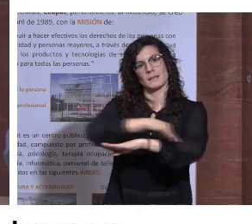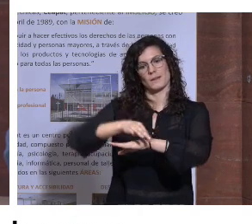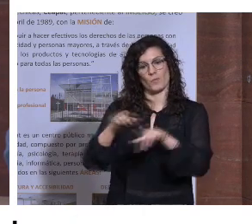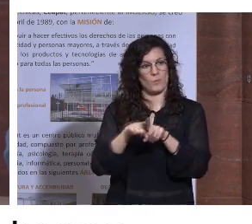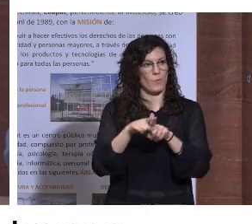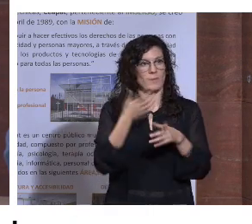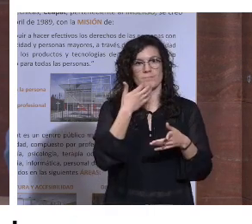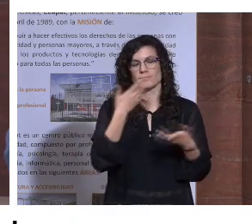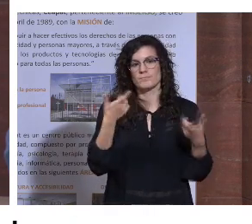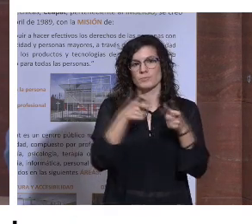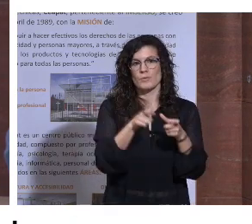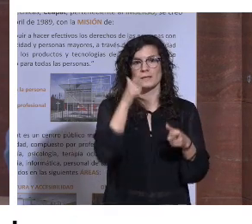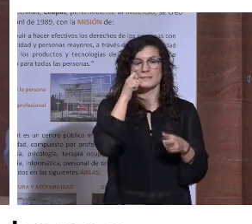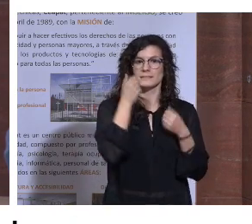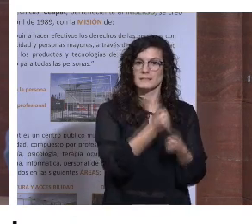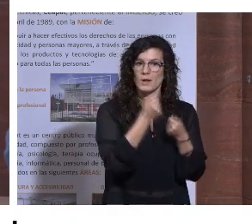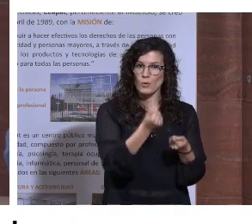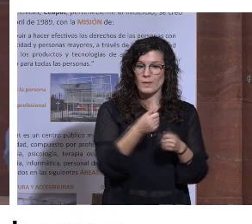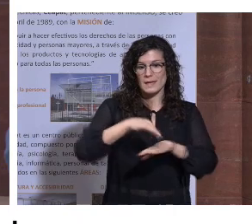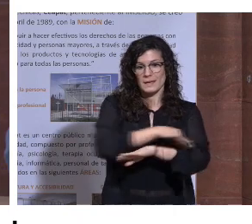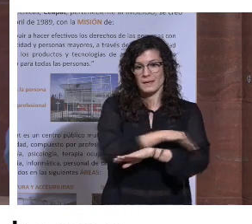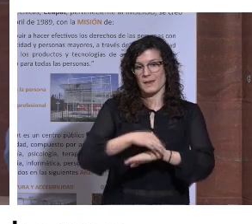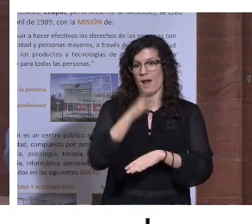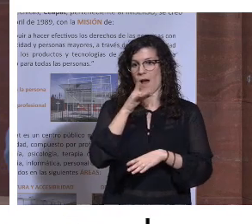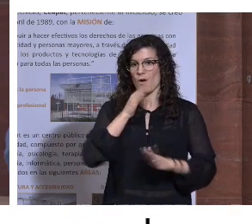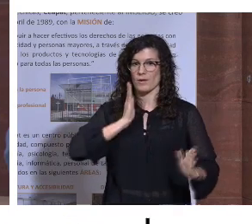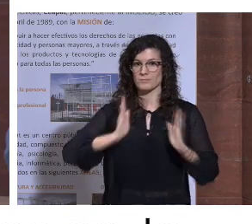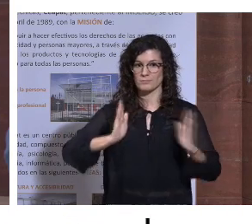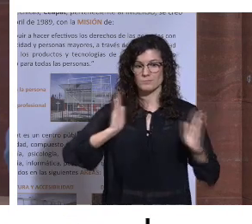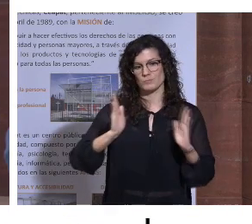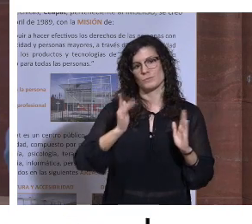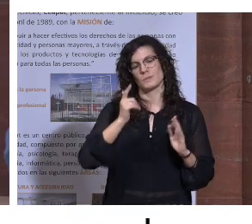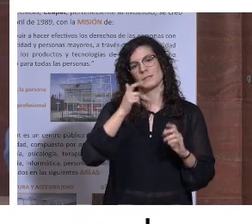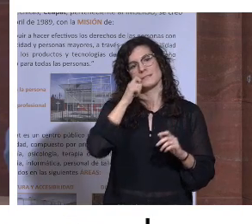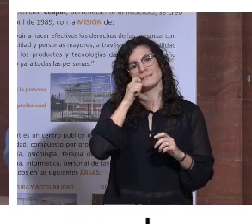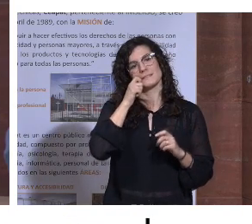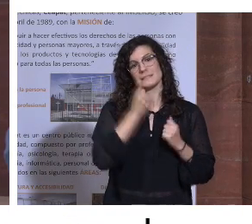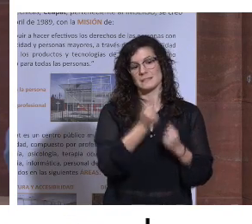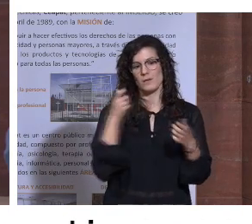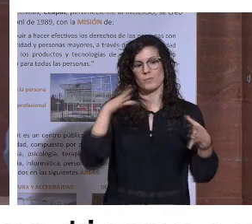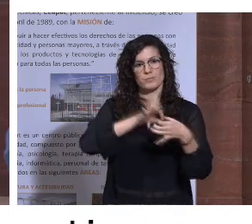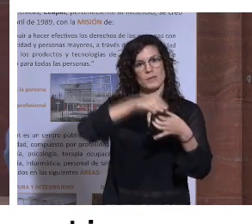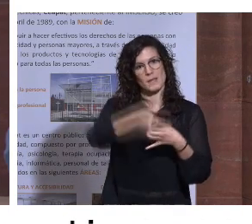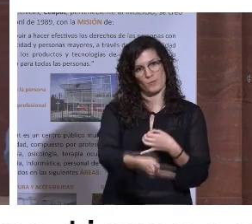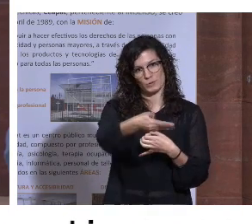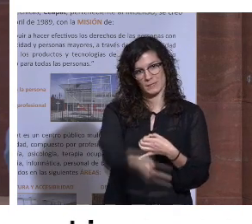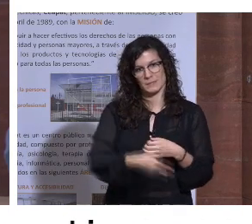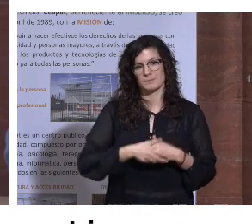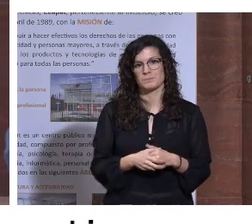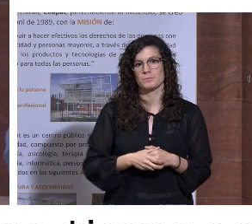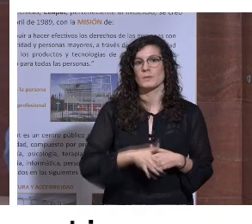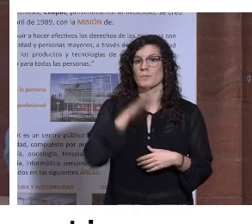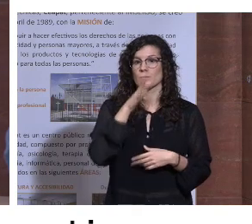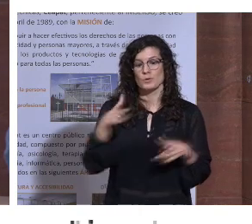salud. También la ingeniería en los tiempos actuales juega un papel en la salud muy importante y muy trascendental. Por tanto, toda